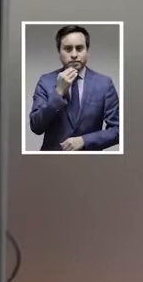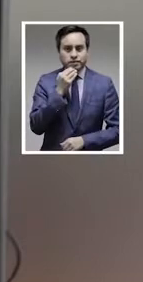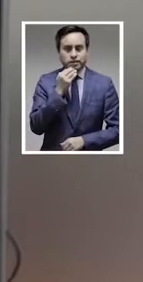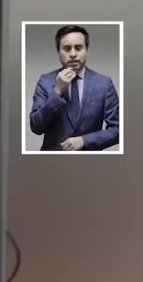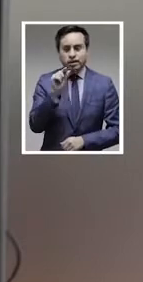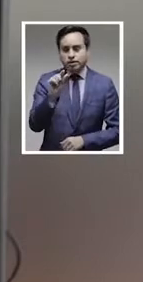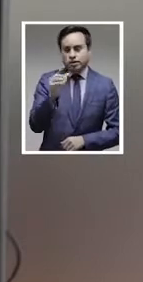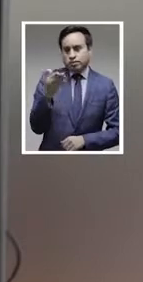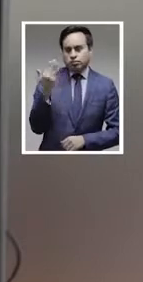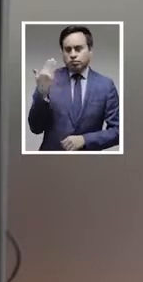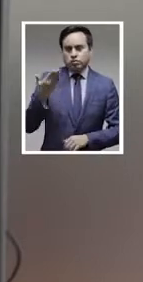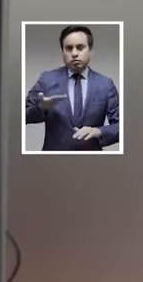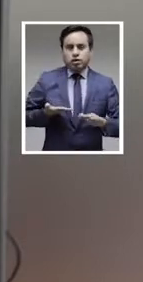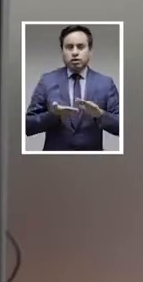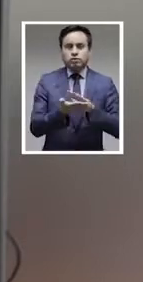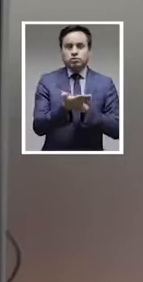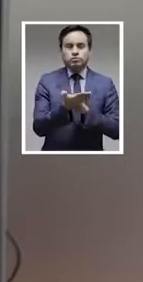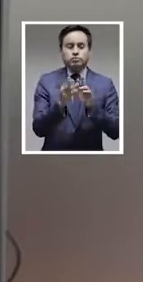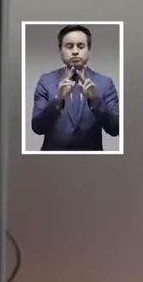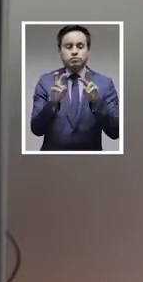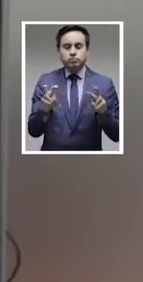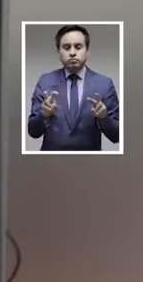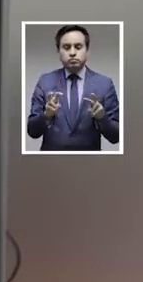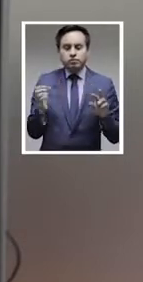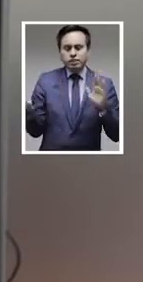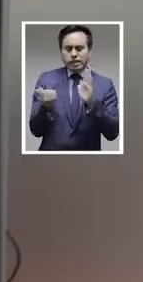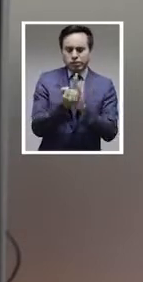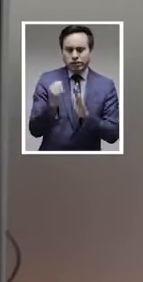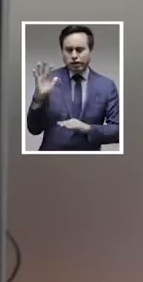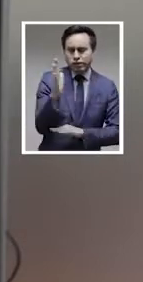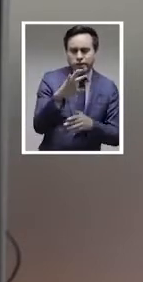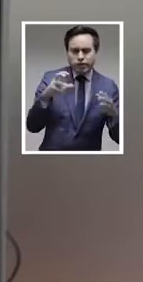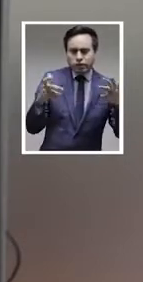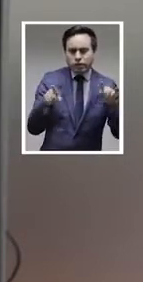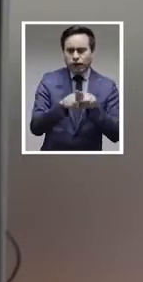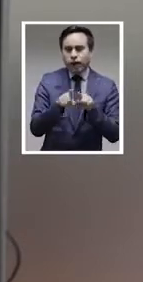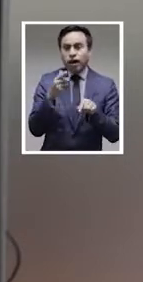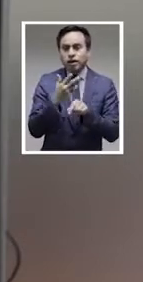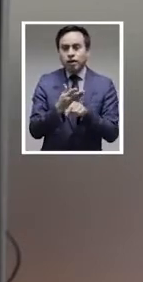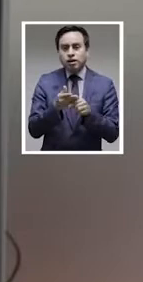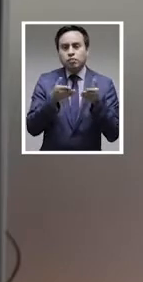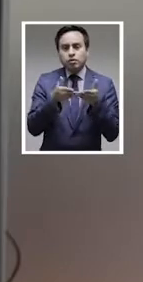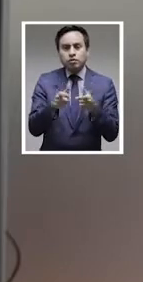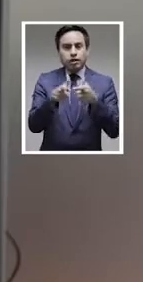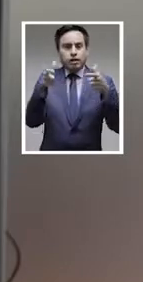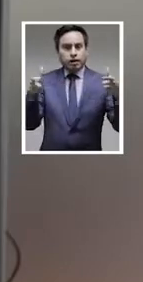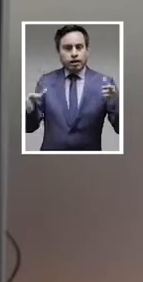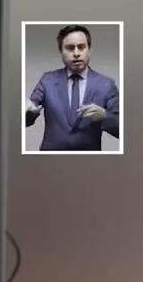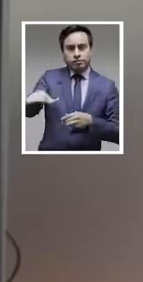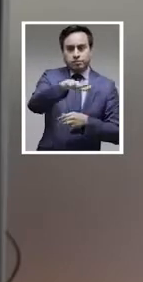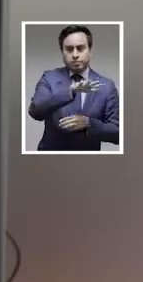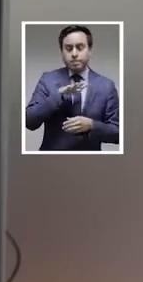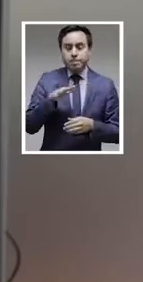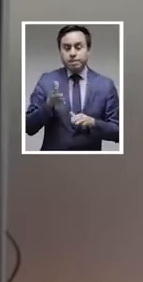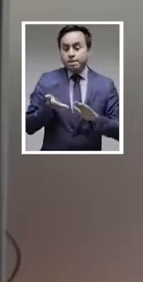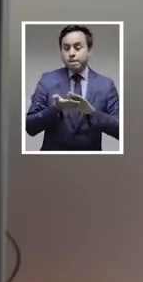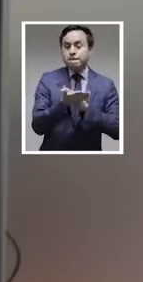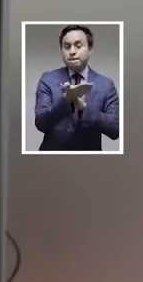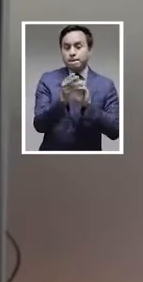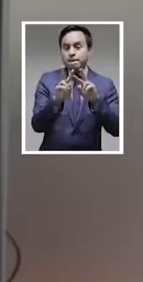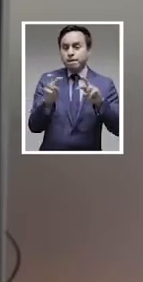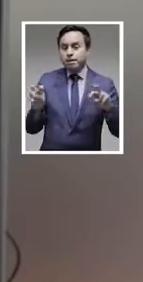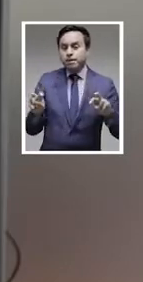ingresó recientemente el estudio de impacto ambiental del puerto de gran escala. Eso va a marcar